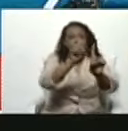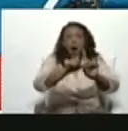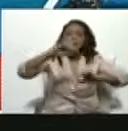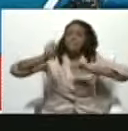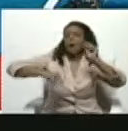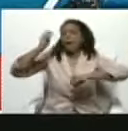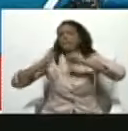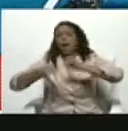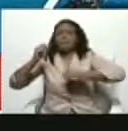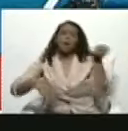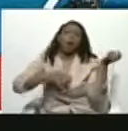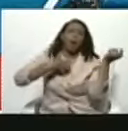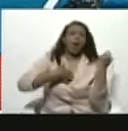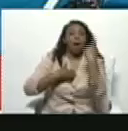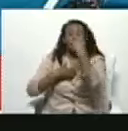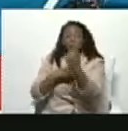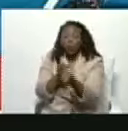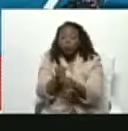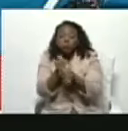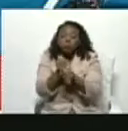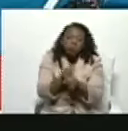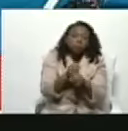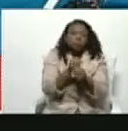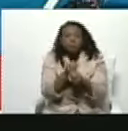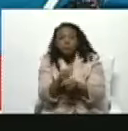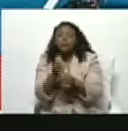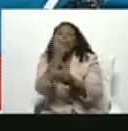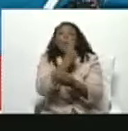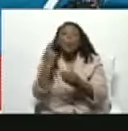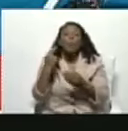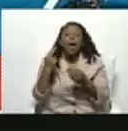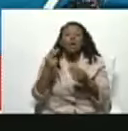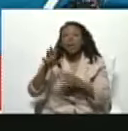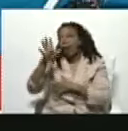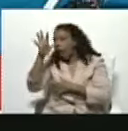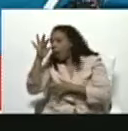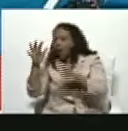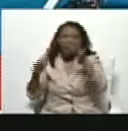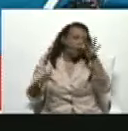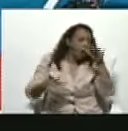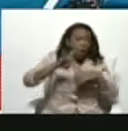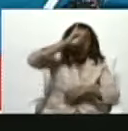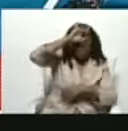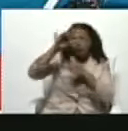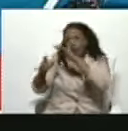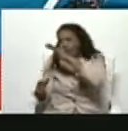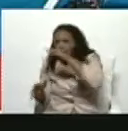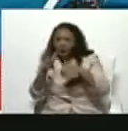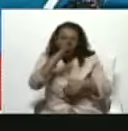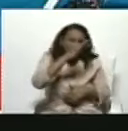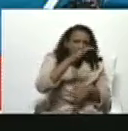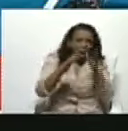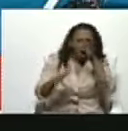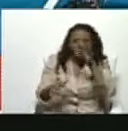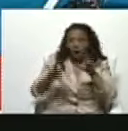tocando, nosotros vamos bailando, o sea, como que haciéndole una burla al diablo para,